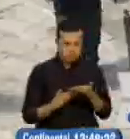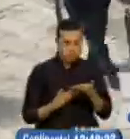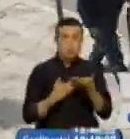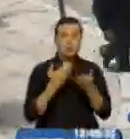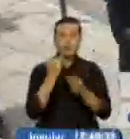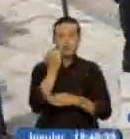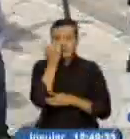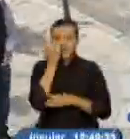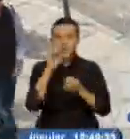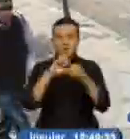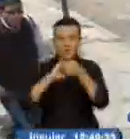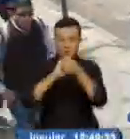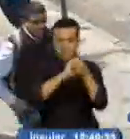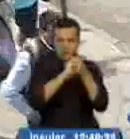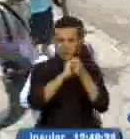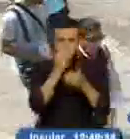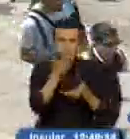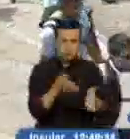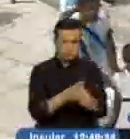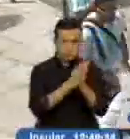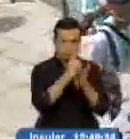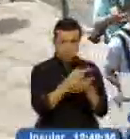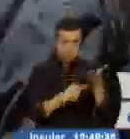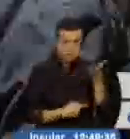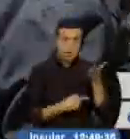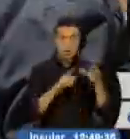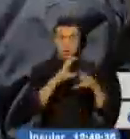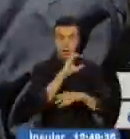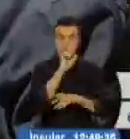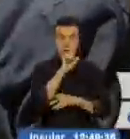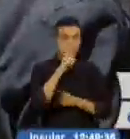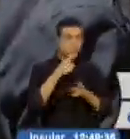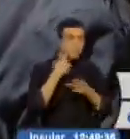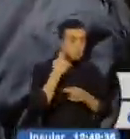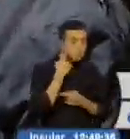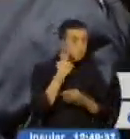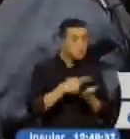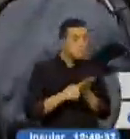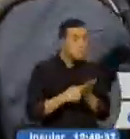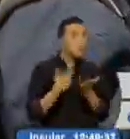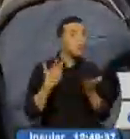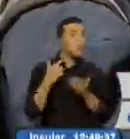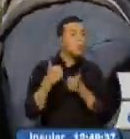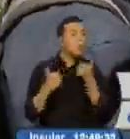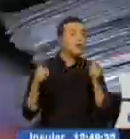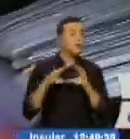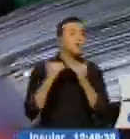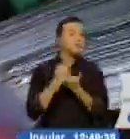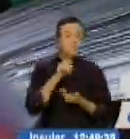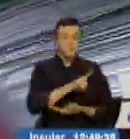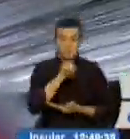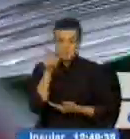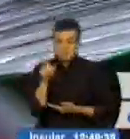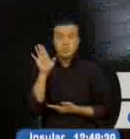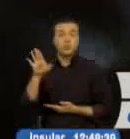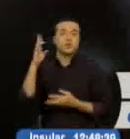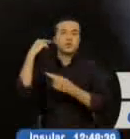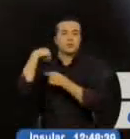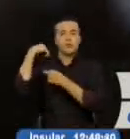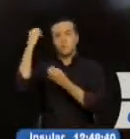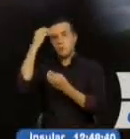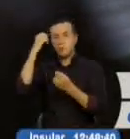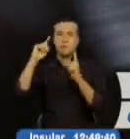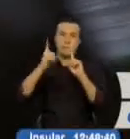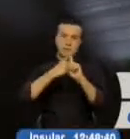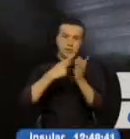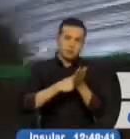demás organizaciones para que luego esta instancia parlamentaria designe su trámite a la comisión respectiva, la cual deberá preparar informes para